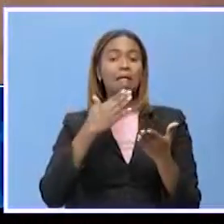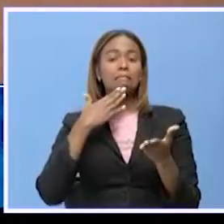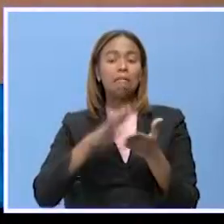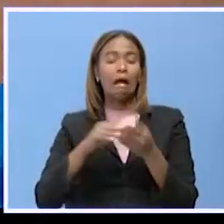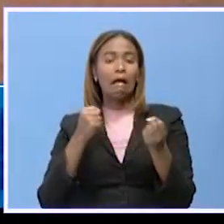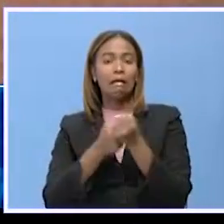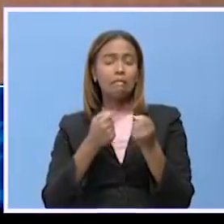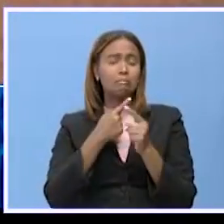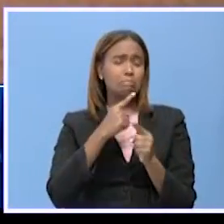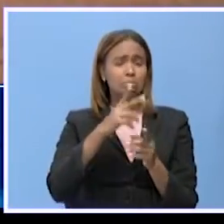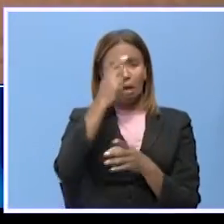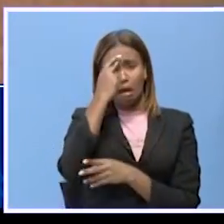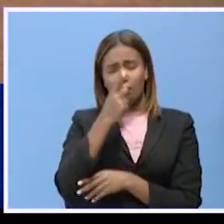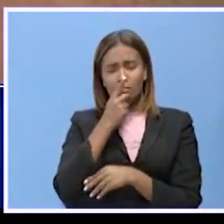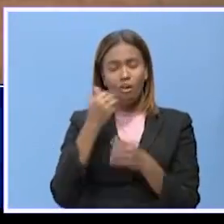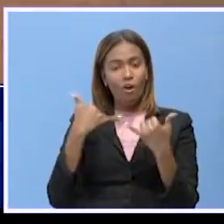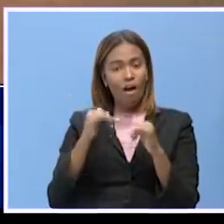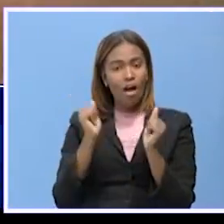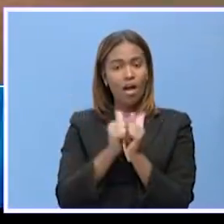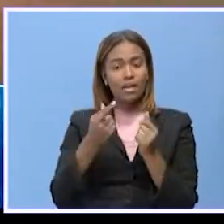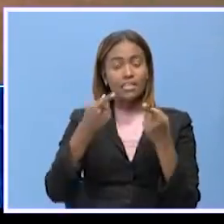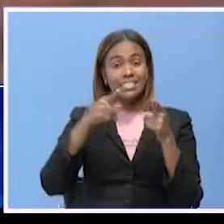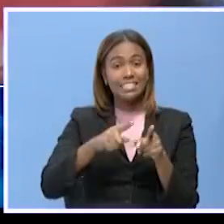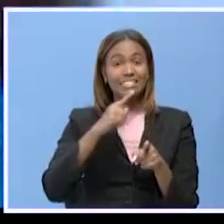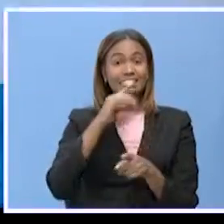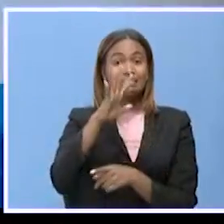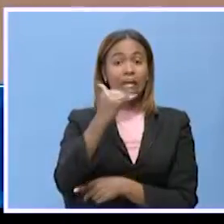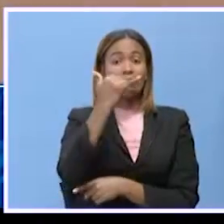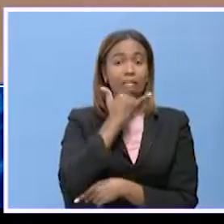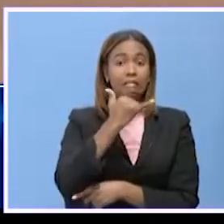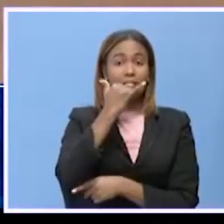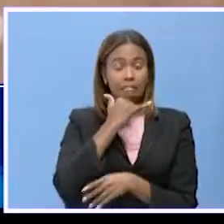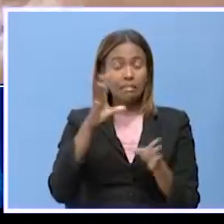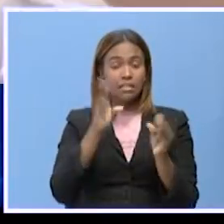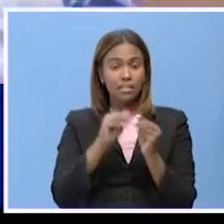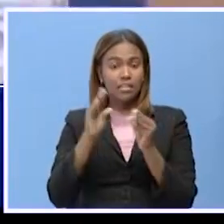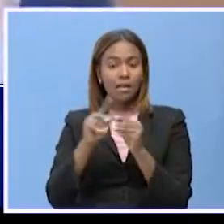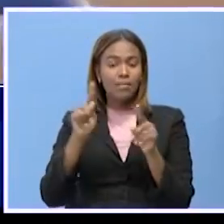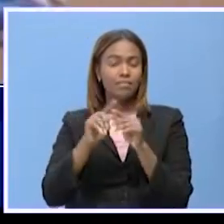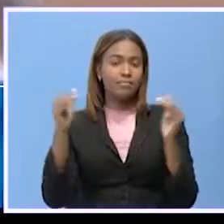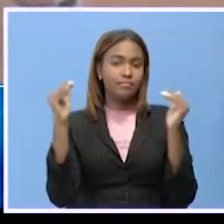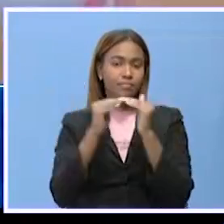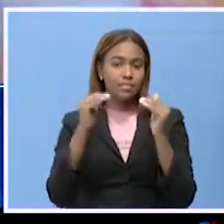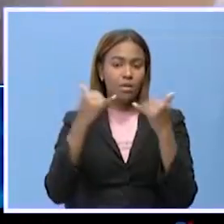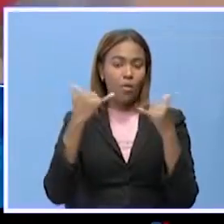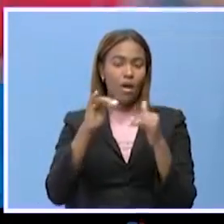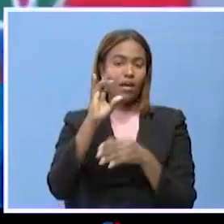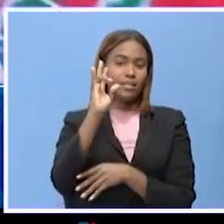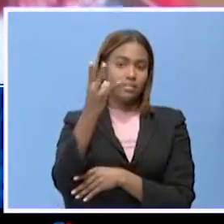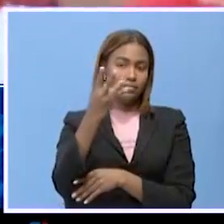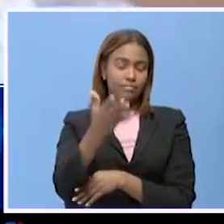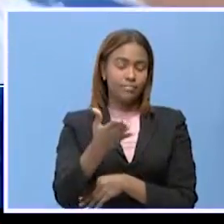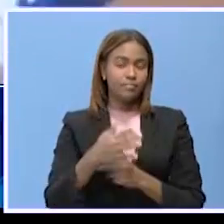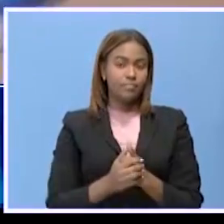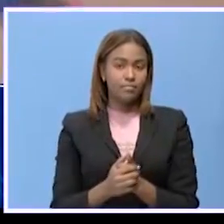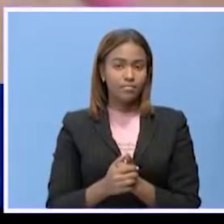de República Dominicana en el partido, que cometió 5 errores en total y empataron en la séptima entrada.